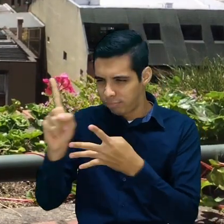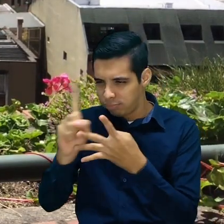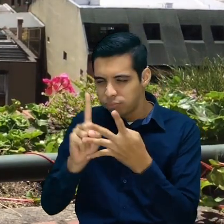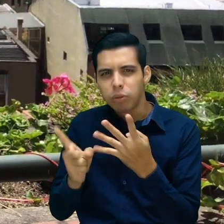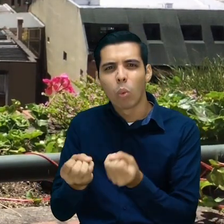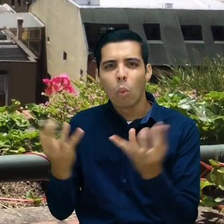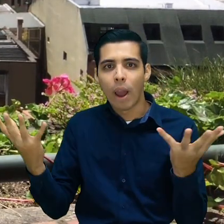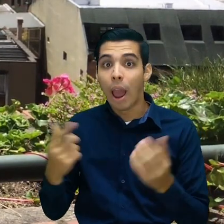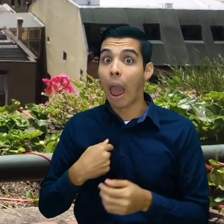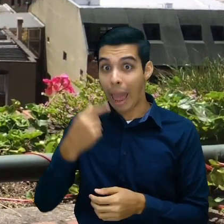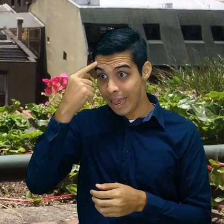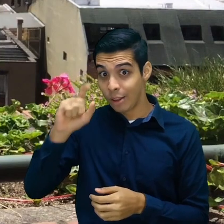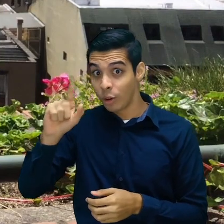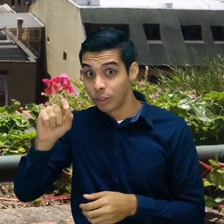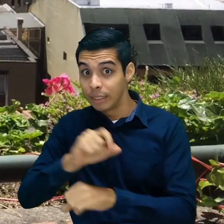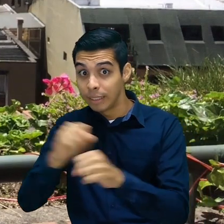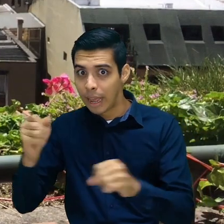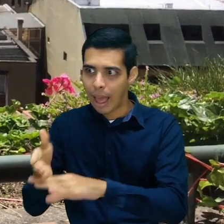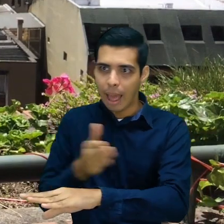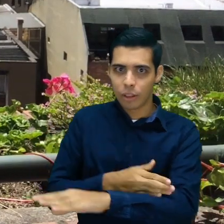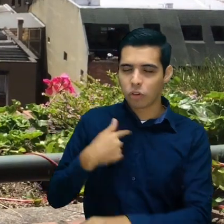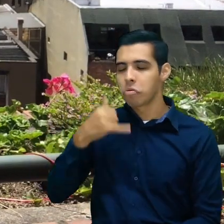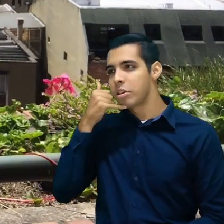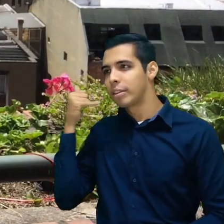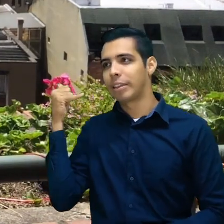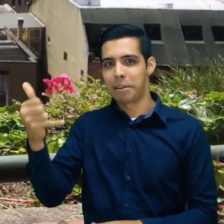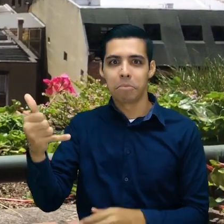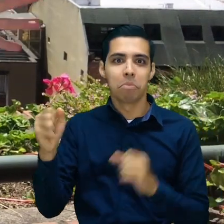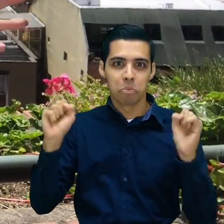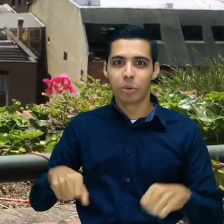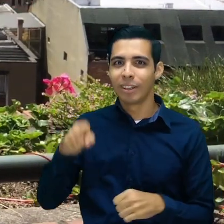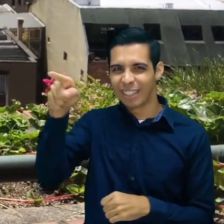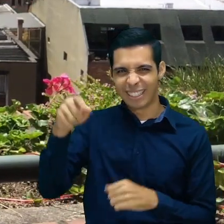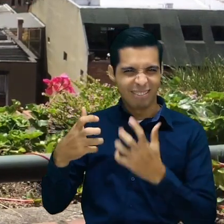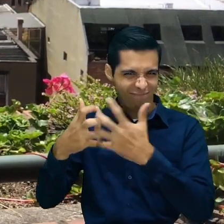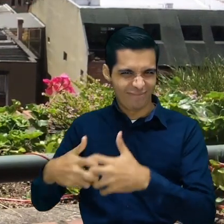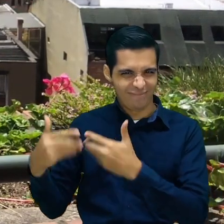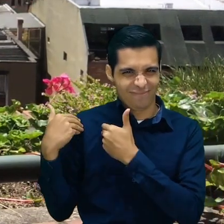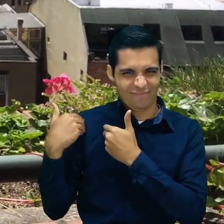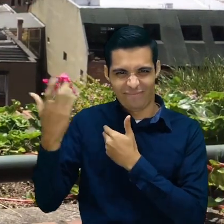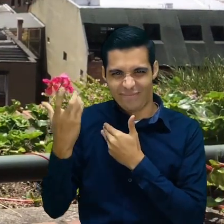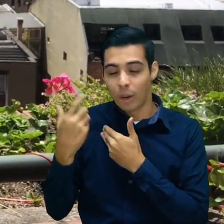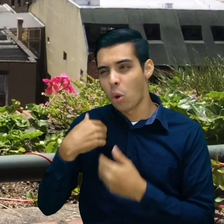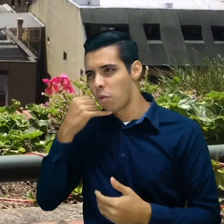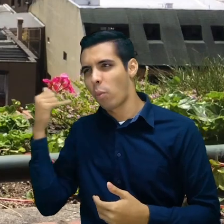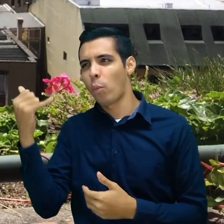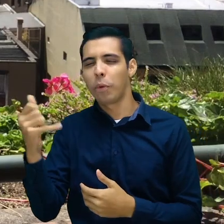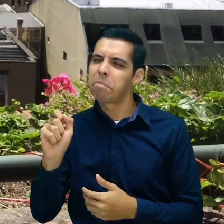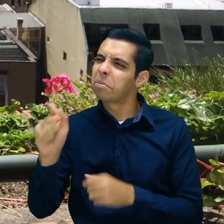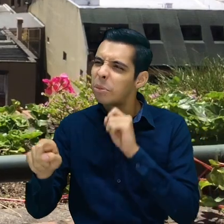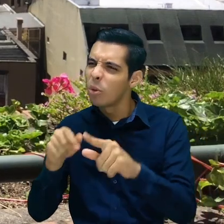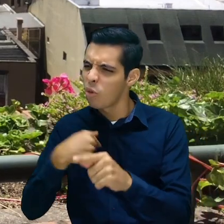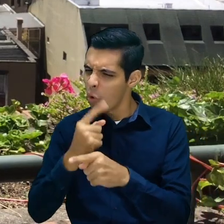fondo de pensiones y están en uno, pueden averiguar cuántas semanas llevan cotizadas. Todo esto como para organizar sus finanzas, saber en qué